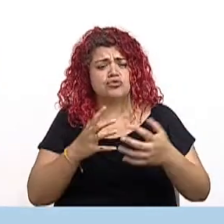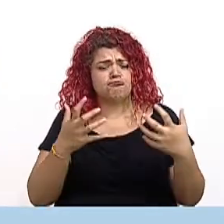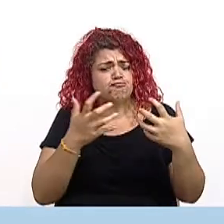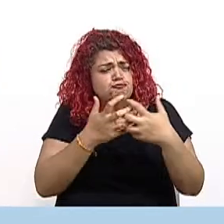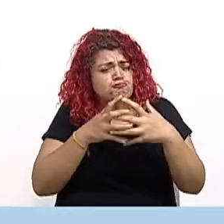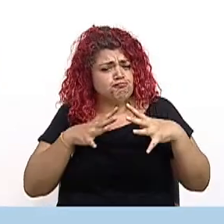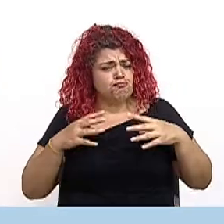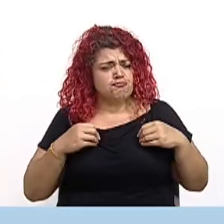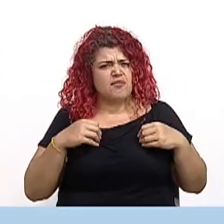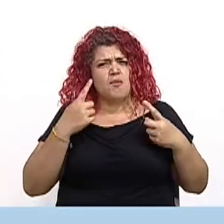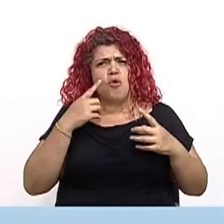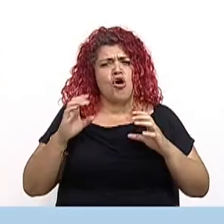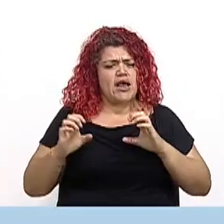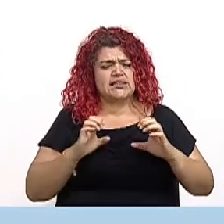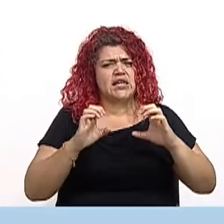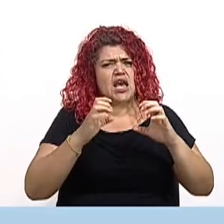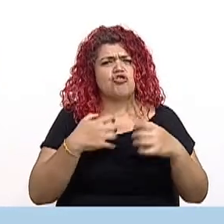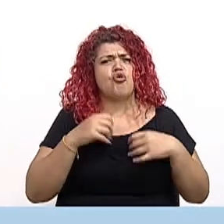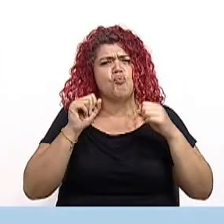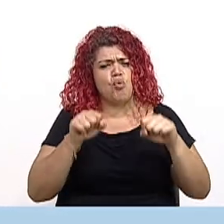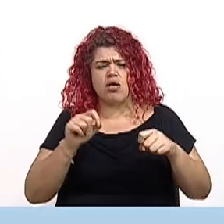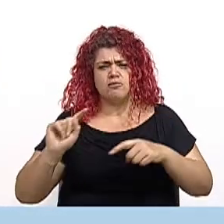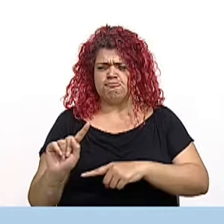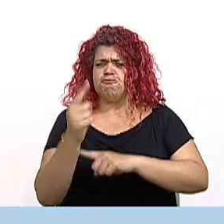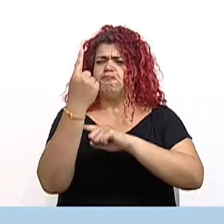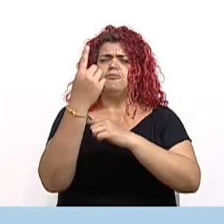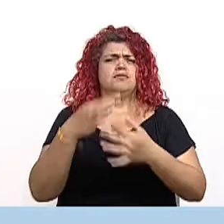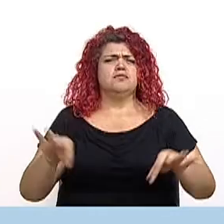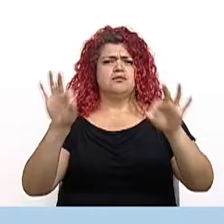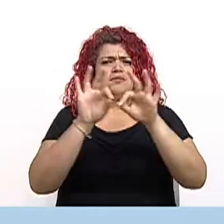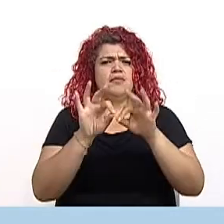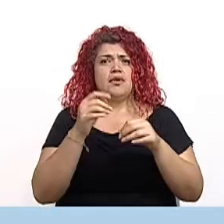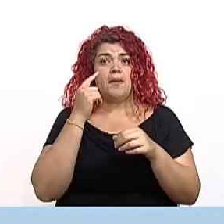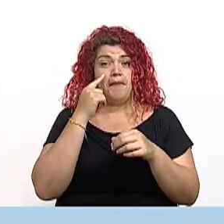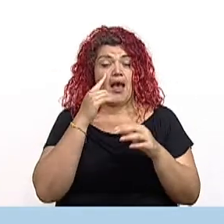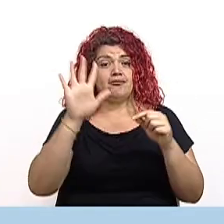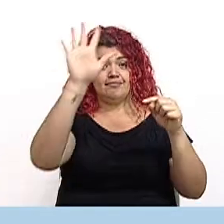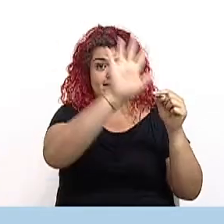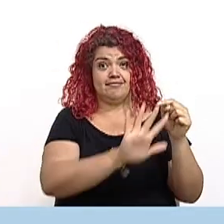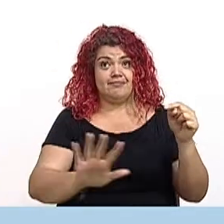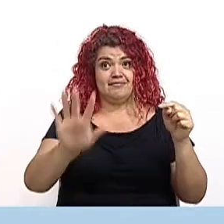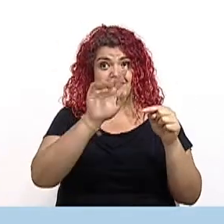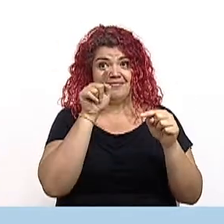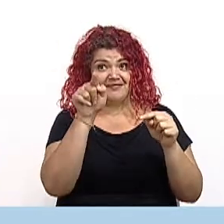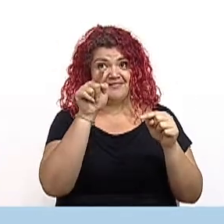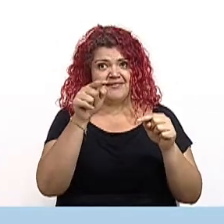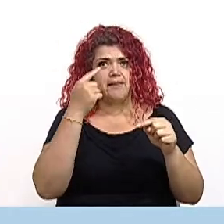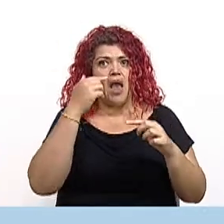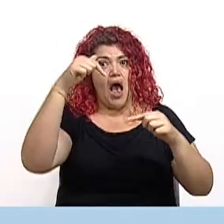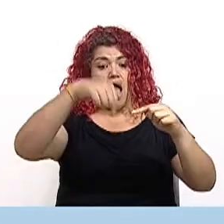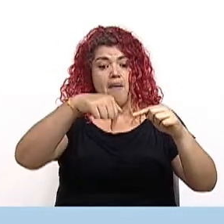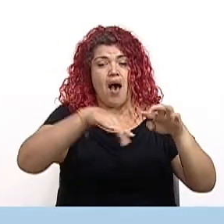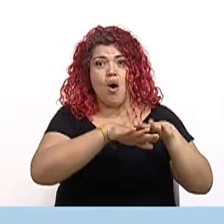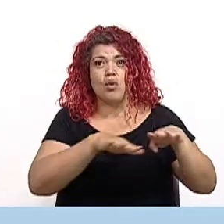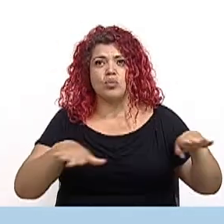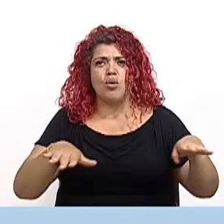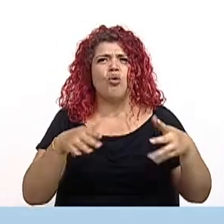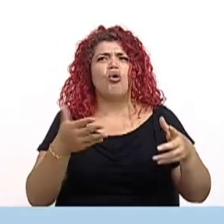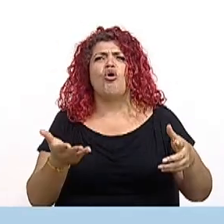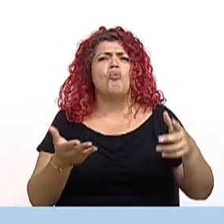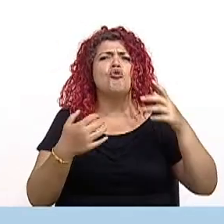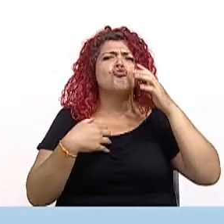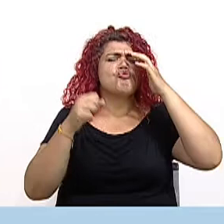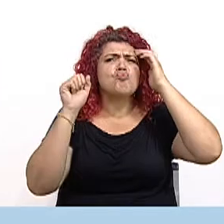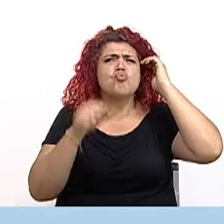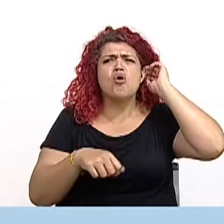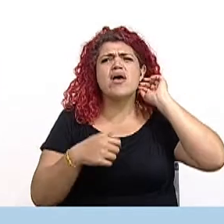hay una serie de estrategias que debemos considerar como primordiales. Este gráfico nos indica precisamente en la parte inferior la posibilidad de